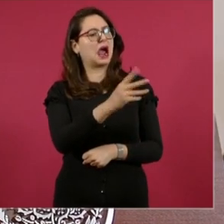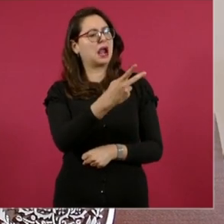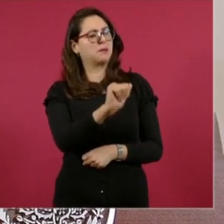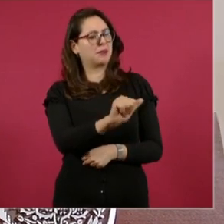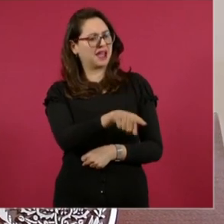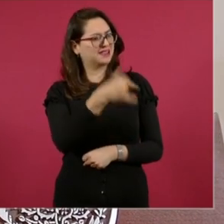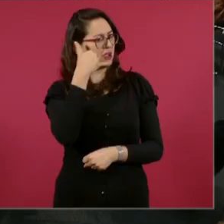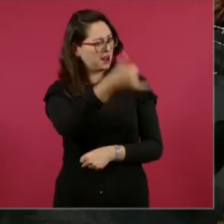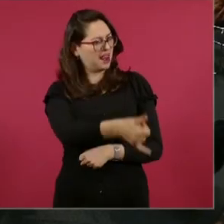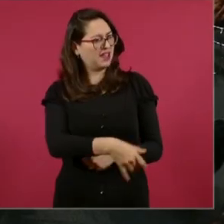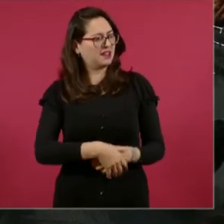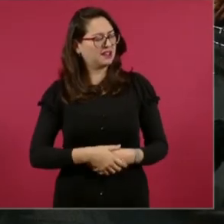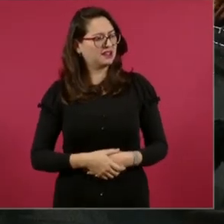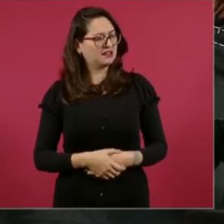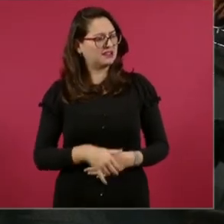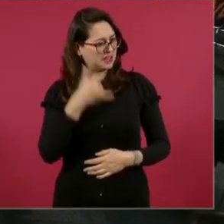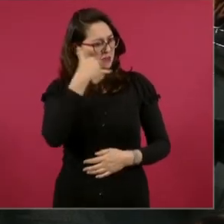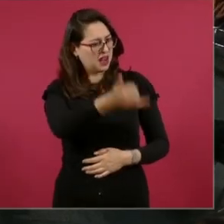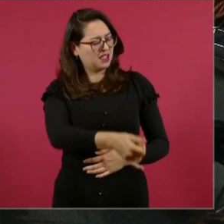Una llamada.